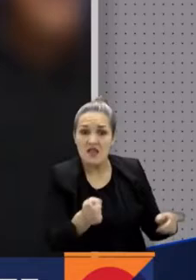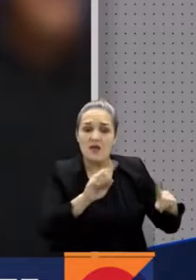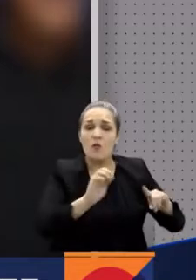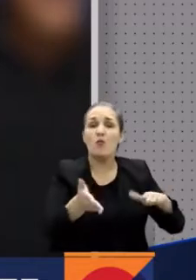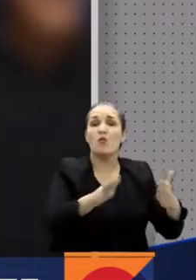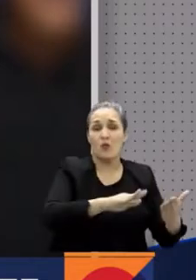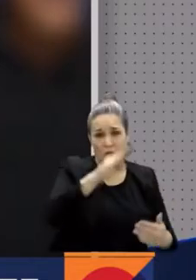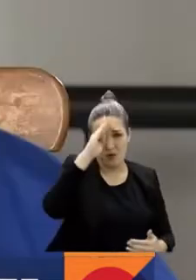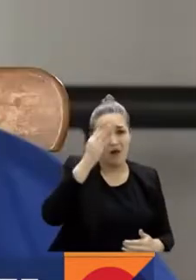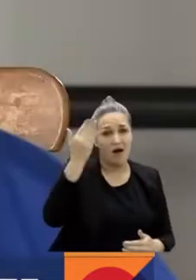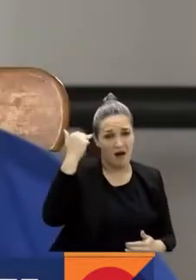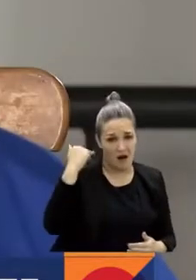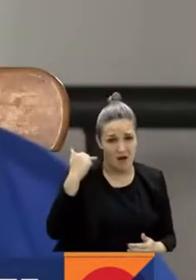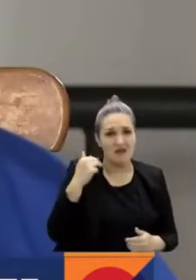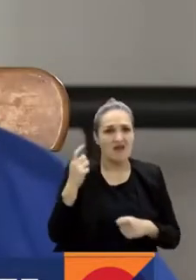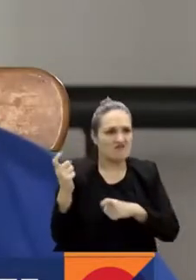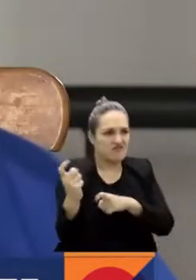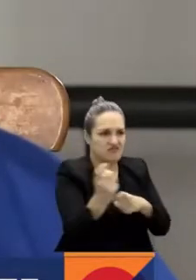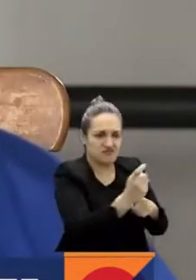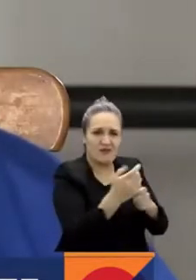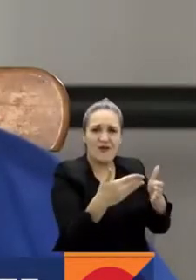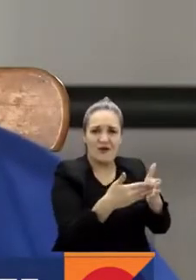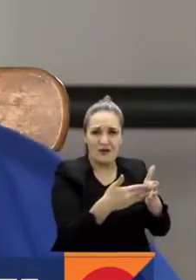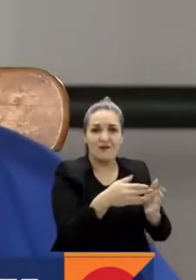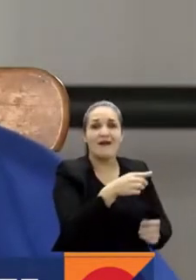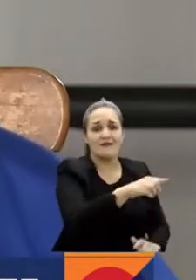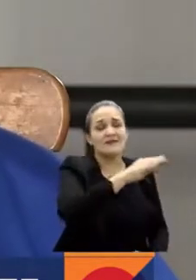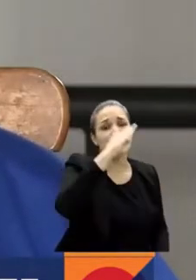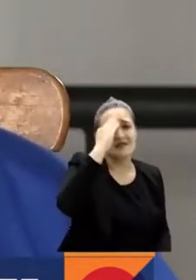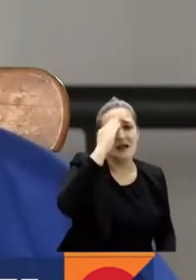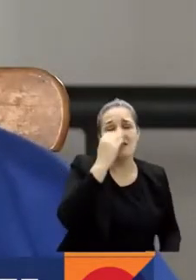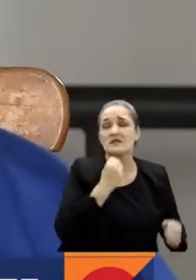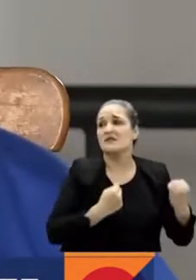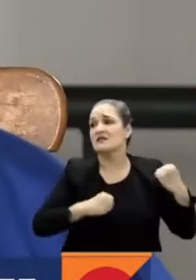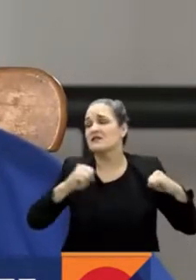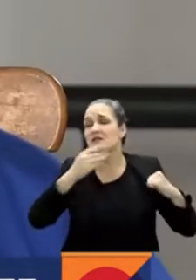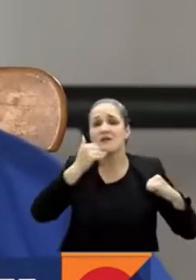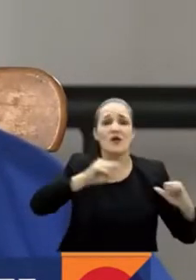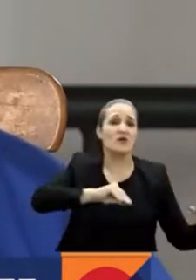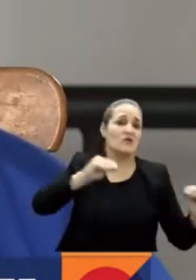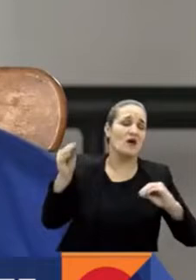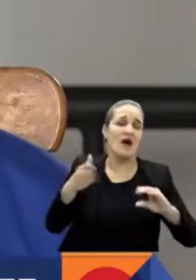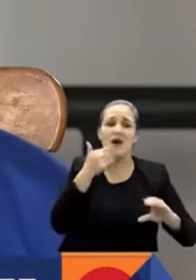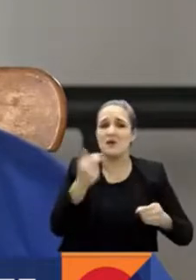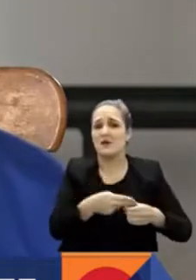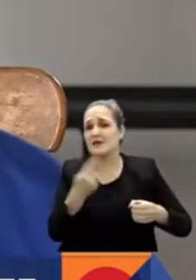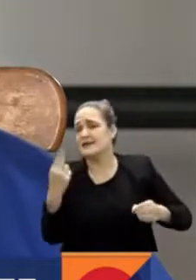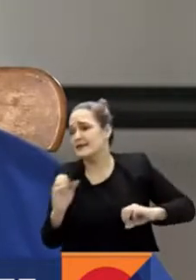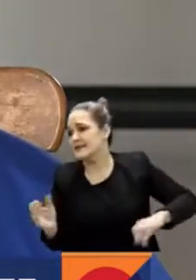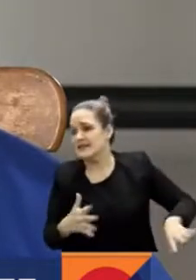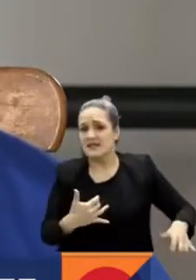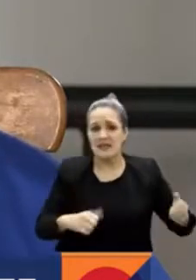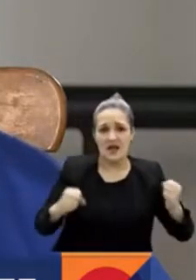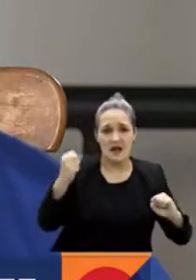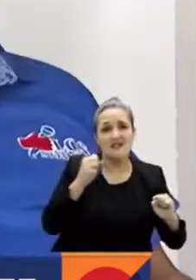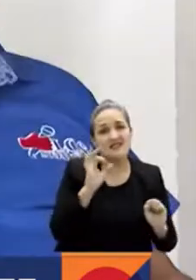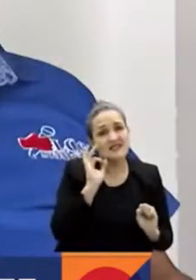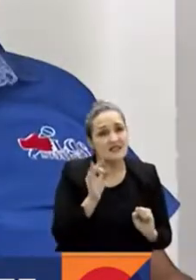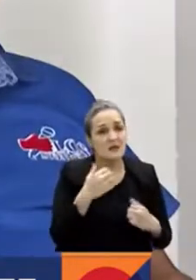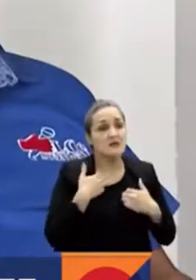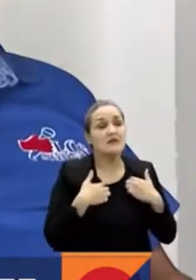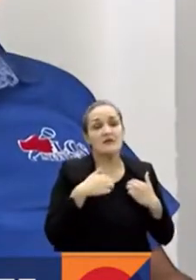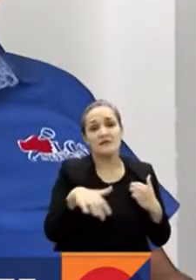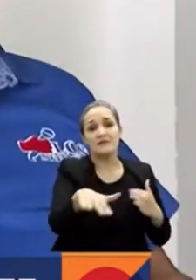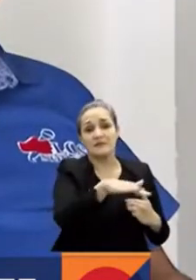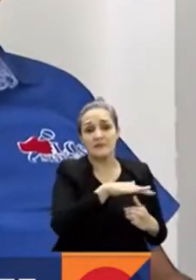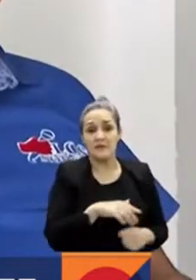policías en hostigamientos de la policía. Entonces, es una zona que mantiene y que ha vivido siempre esta zozobra.